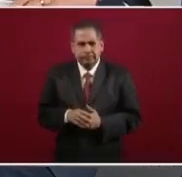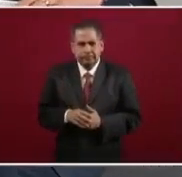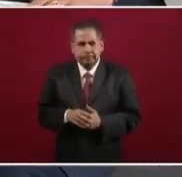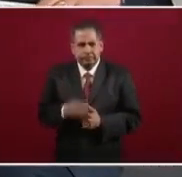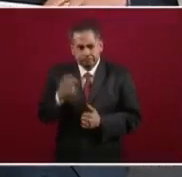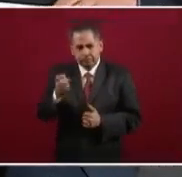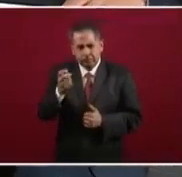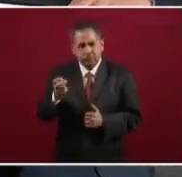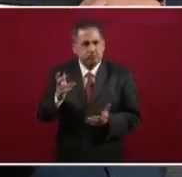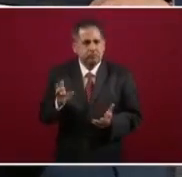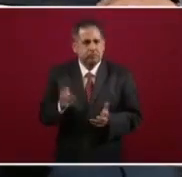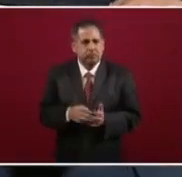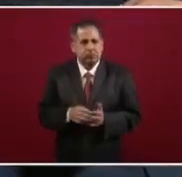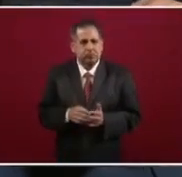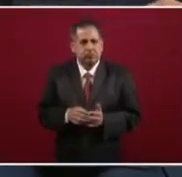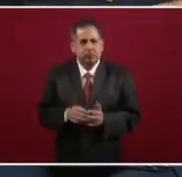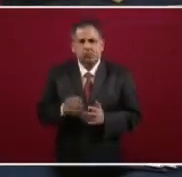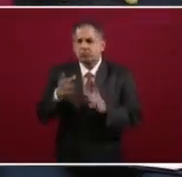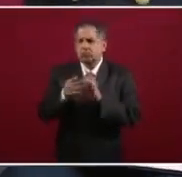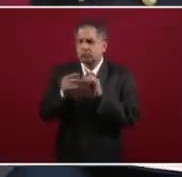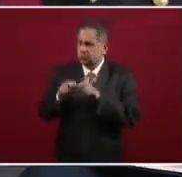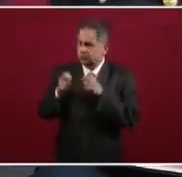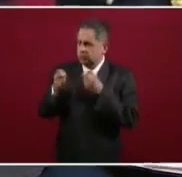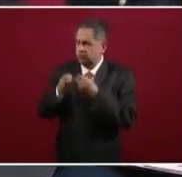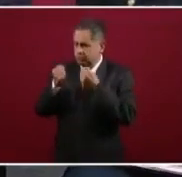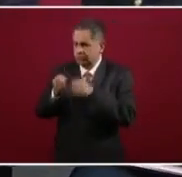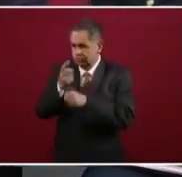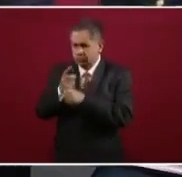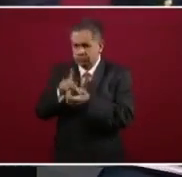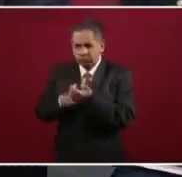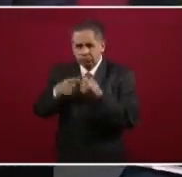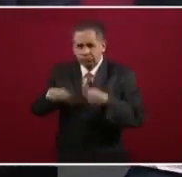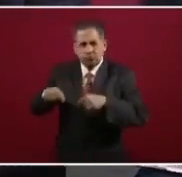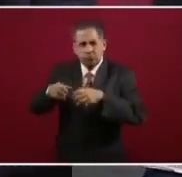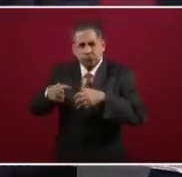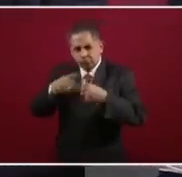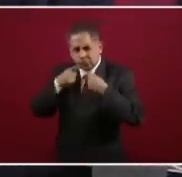por eso no se vio en el gabinete de seguridad